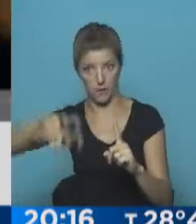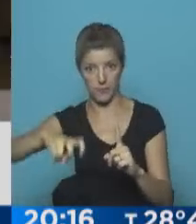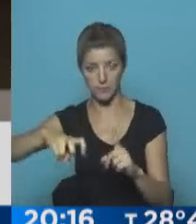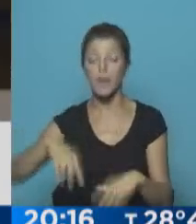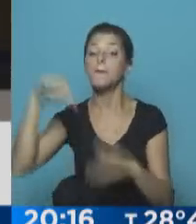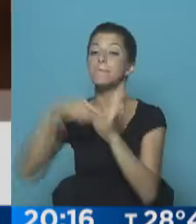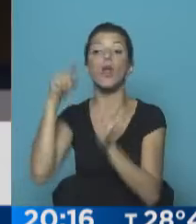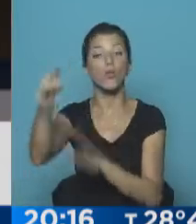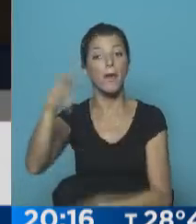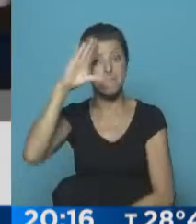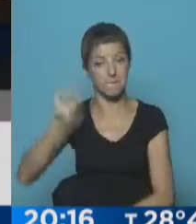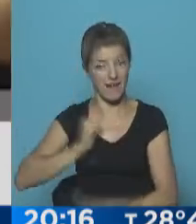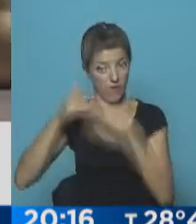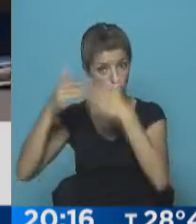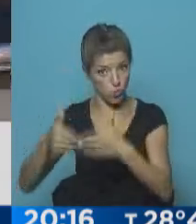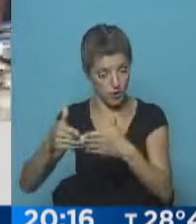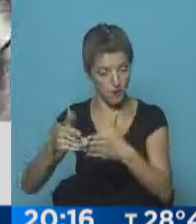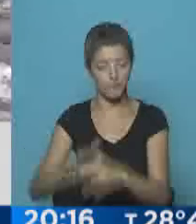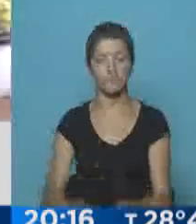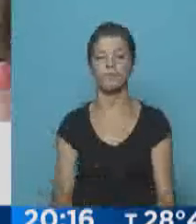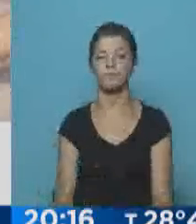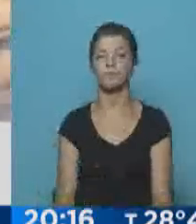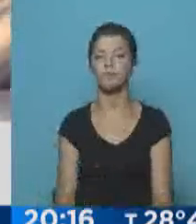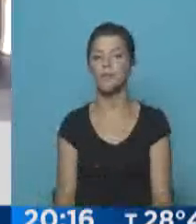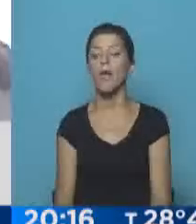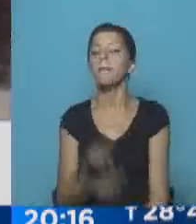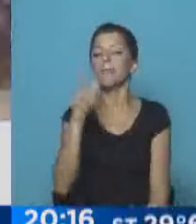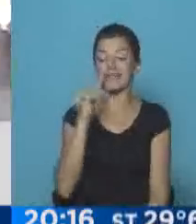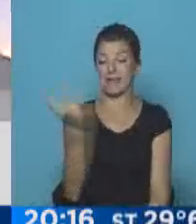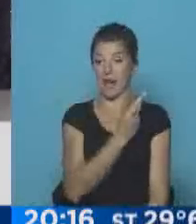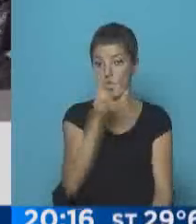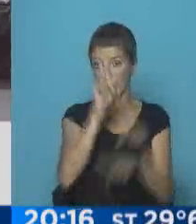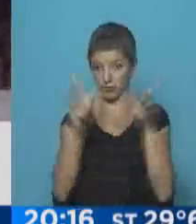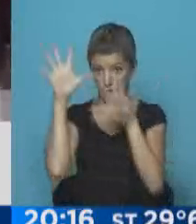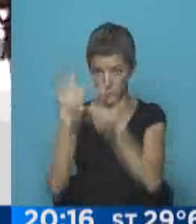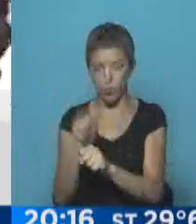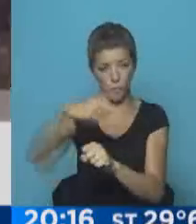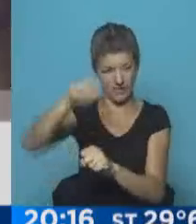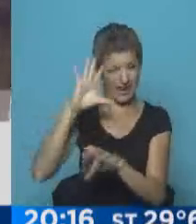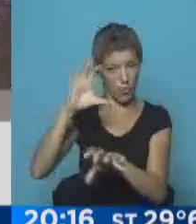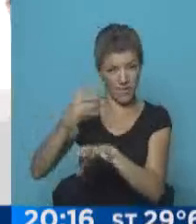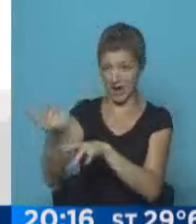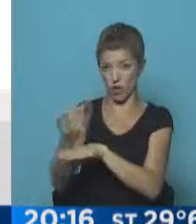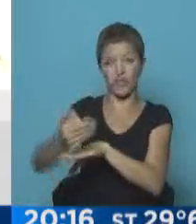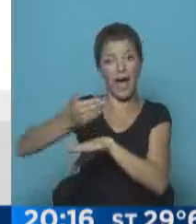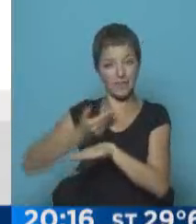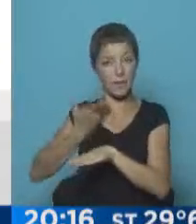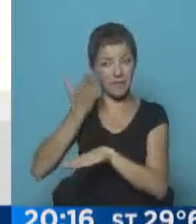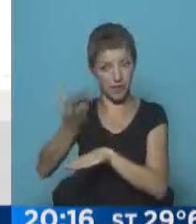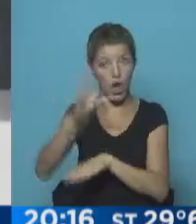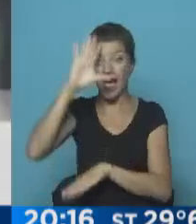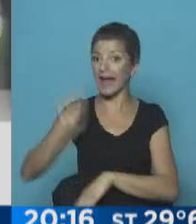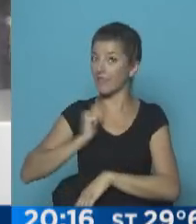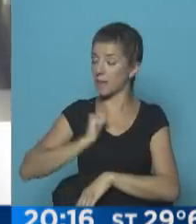de prefectura. Se estima que a pedido de los detenidos, ustedes recuerdan que ellos habían pedido que no sea